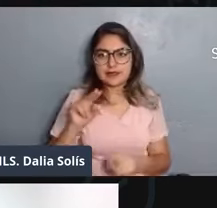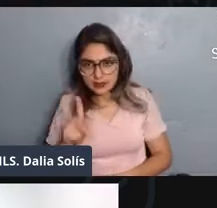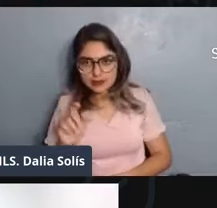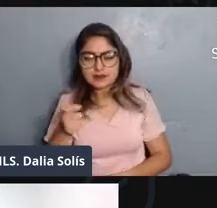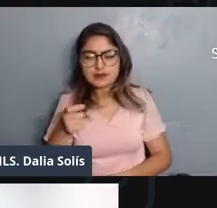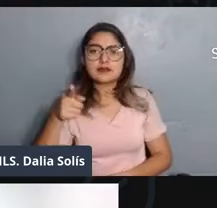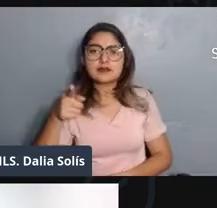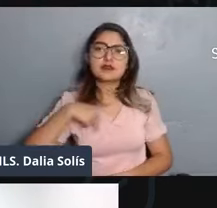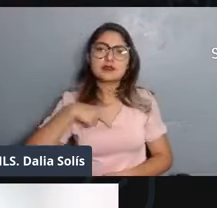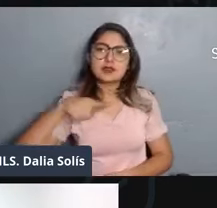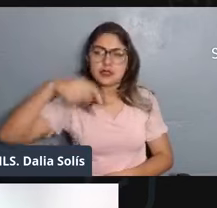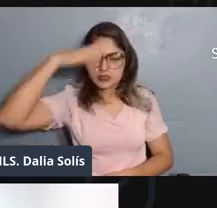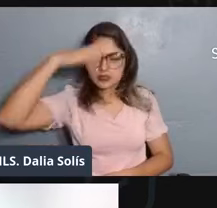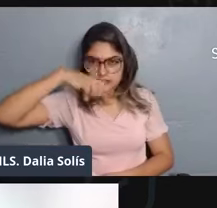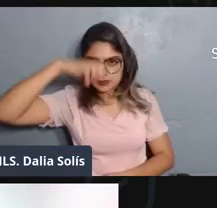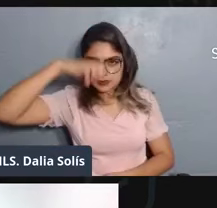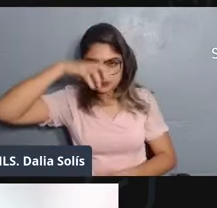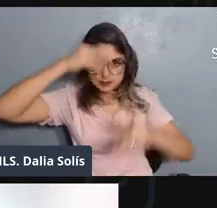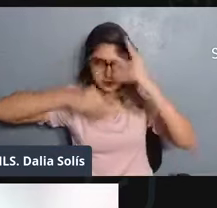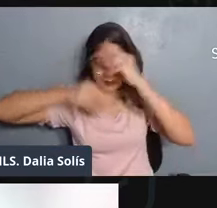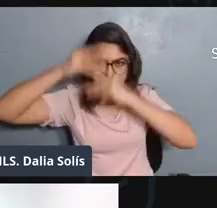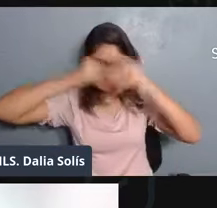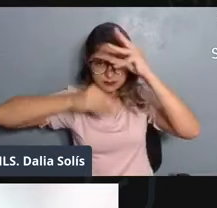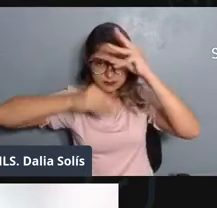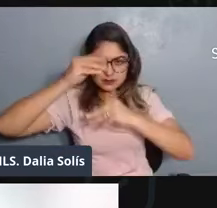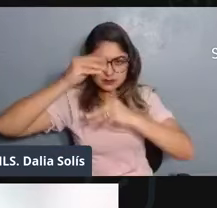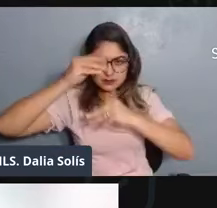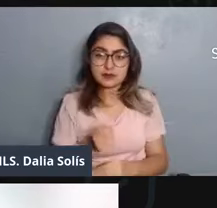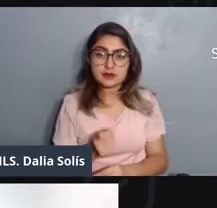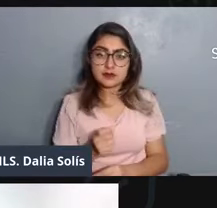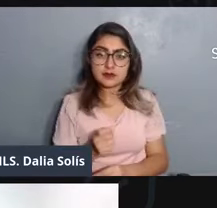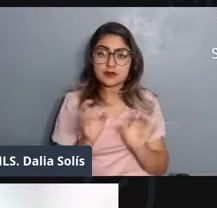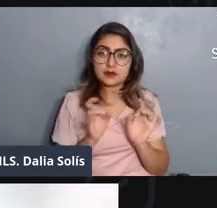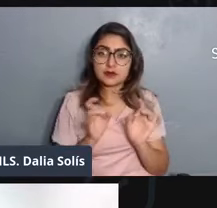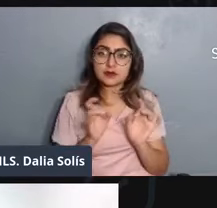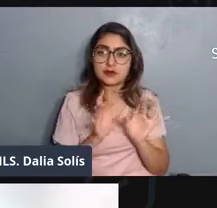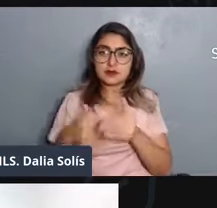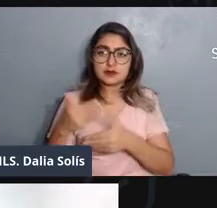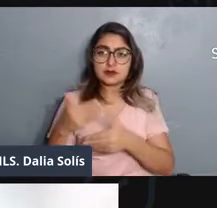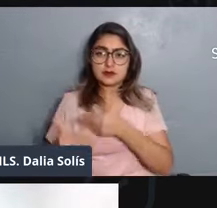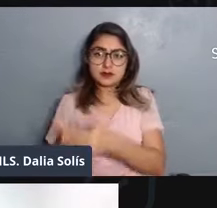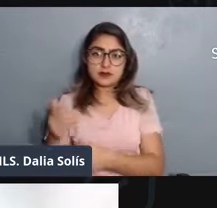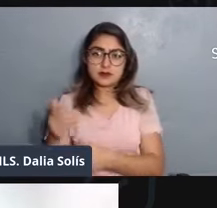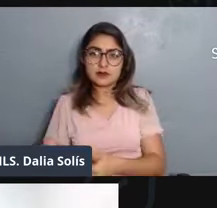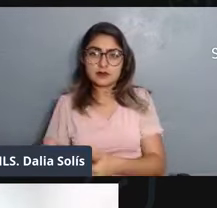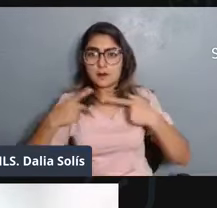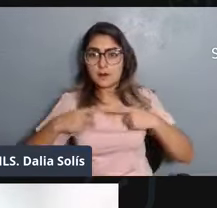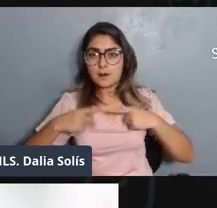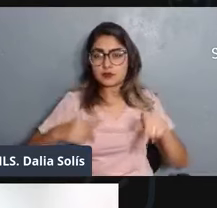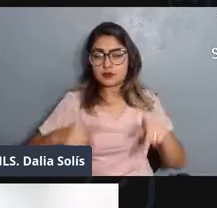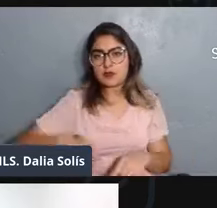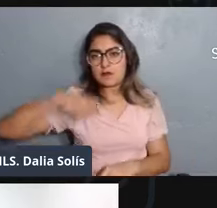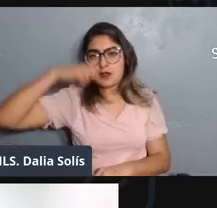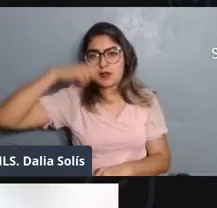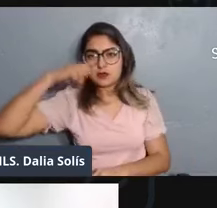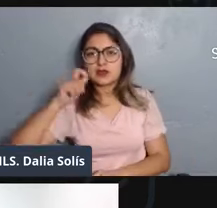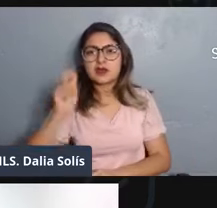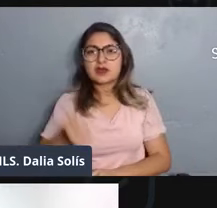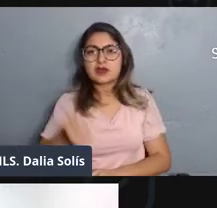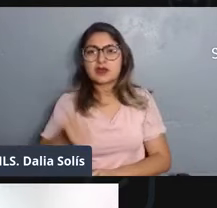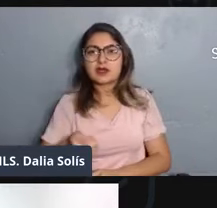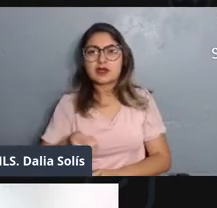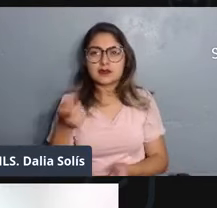situaciones que han venido viviendo nuestras personas mayores, que además algo que tenemos que tomar en cuenta es que vamos para allá, ¿no? Y